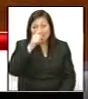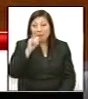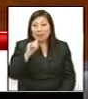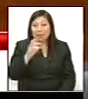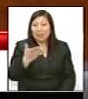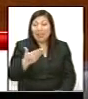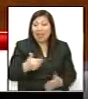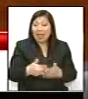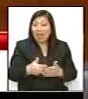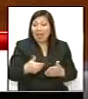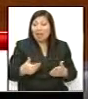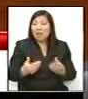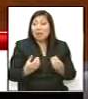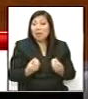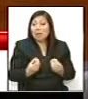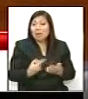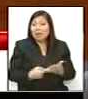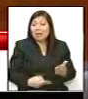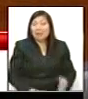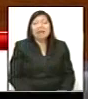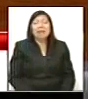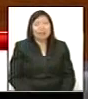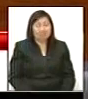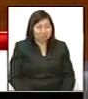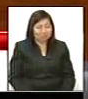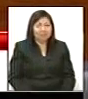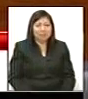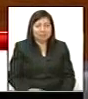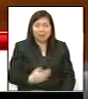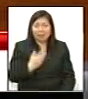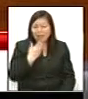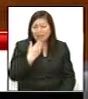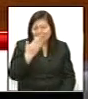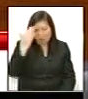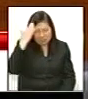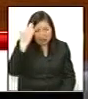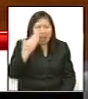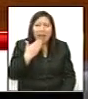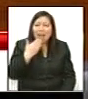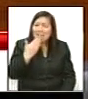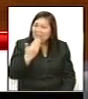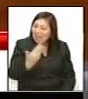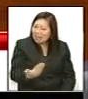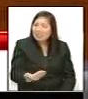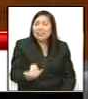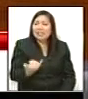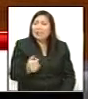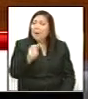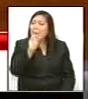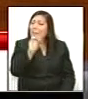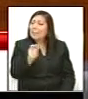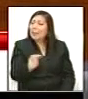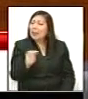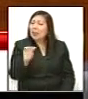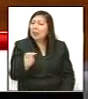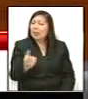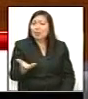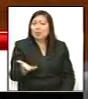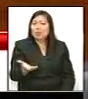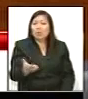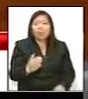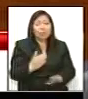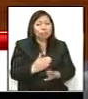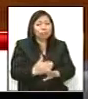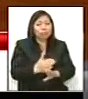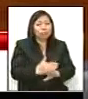alcaldes anteriores, porque hay que ser grato en la vida y hacer el reconocimiento a esas personas que han hecho el